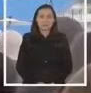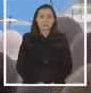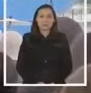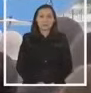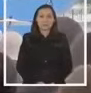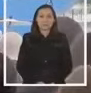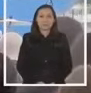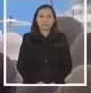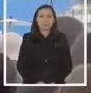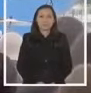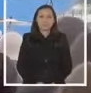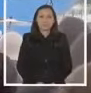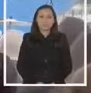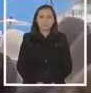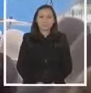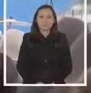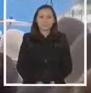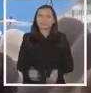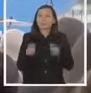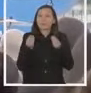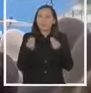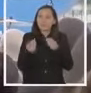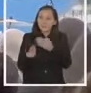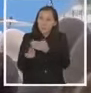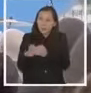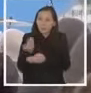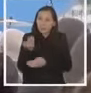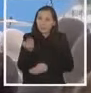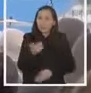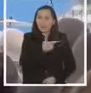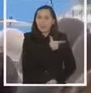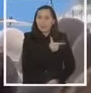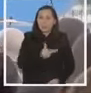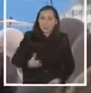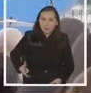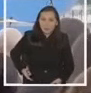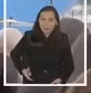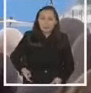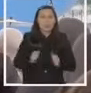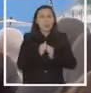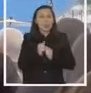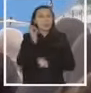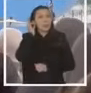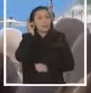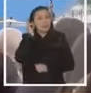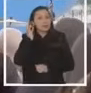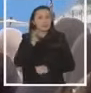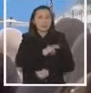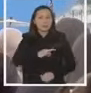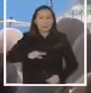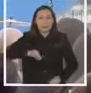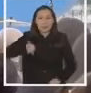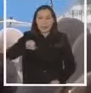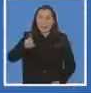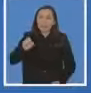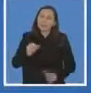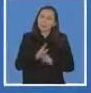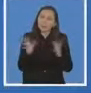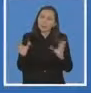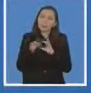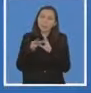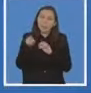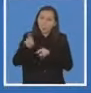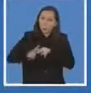debería reducirse la jornada laboral, al menos en 1 hora, habla la ministra Camila Vallejo. Muy agradecida de todo lo que ha